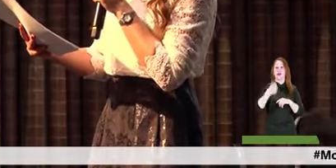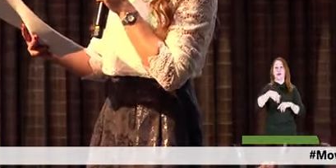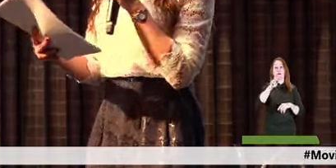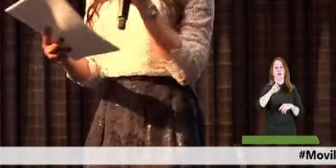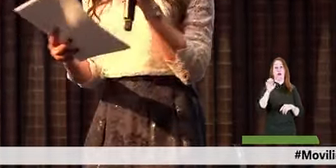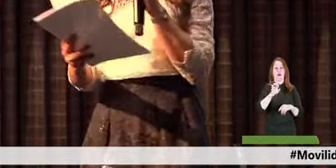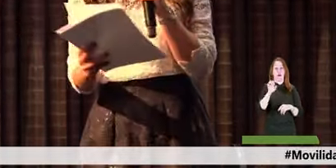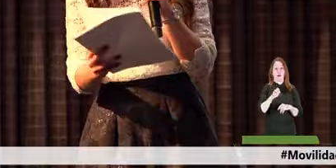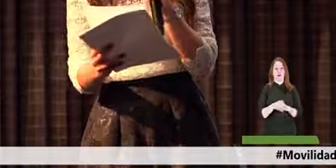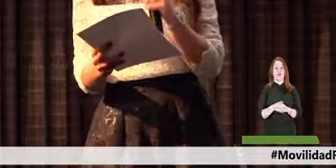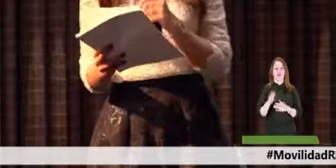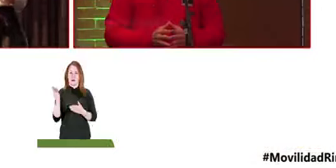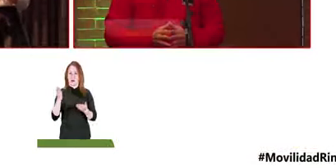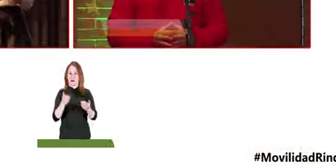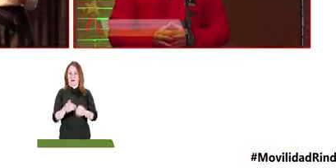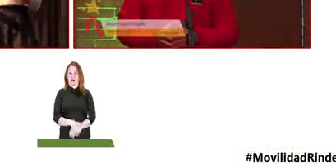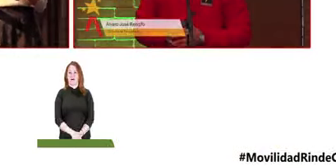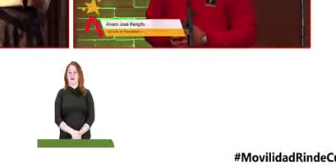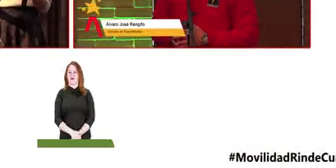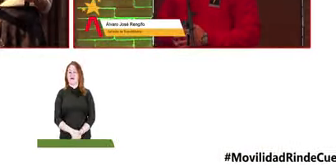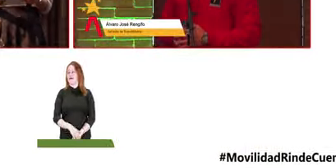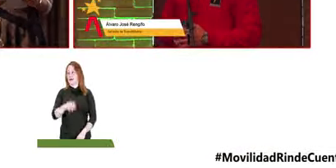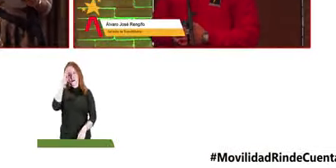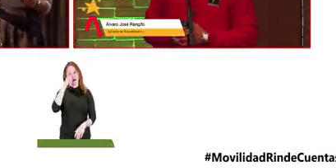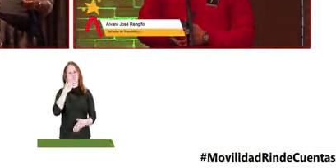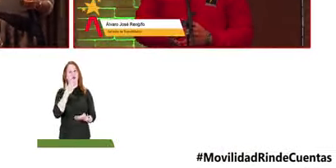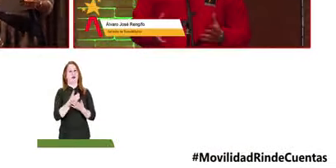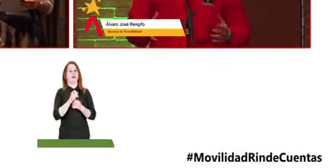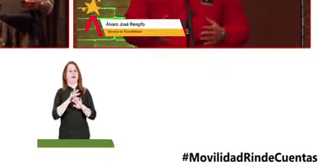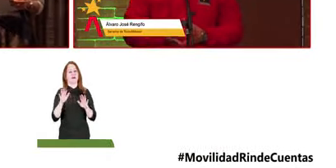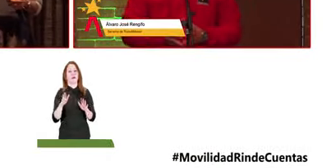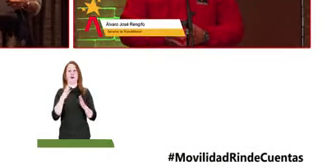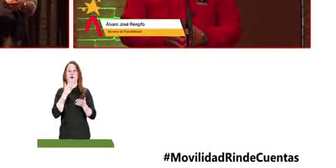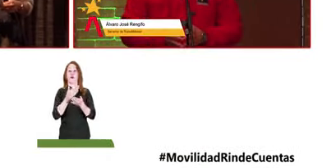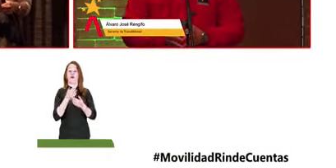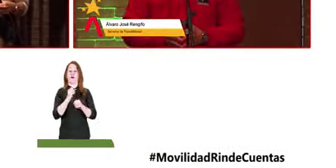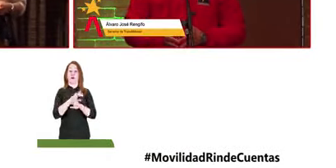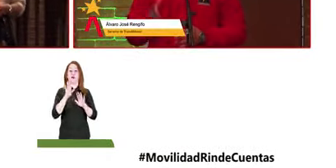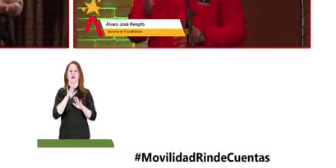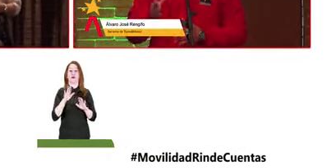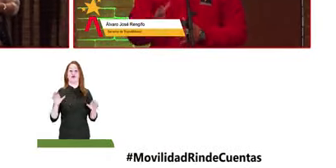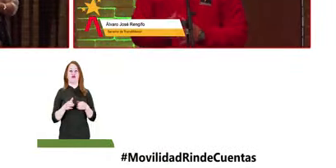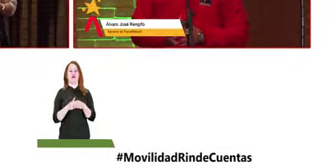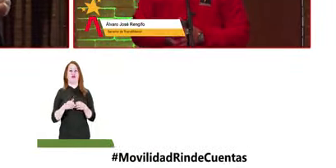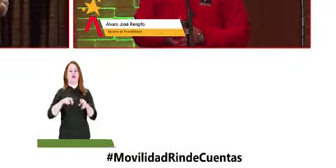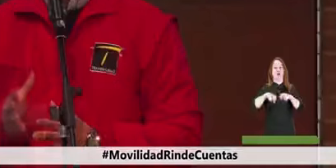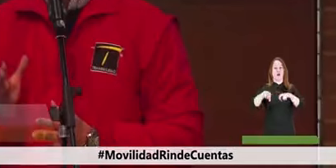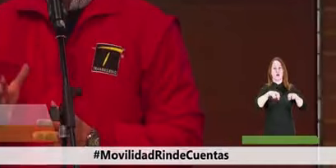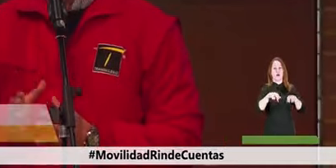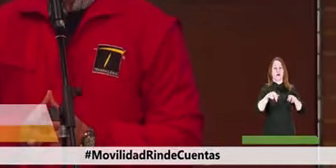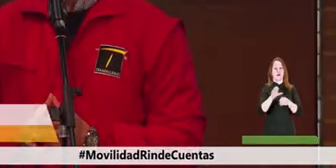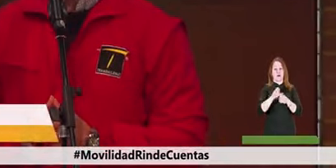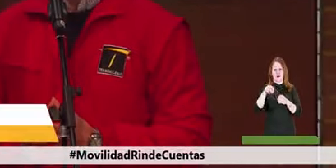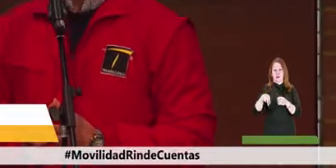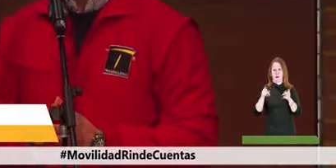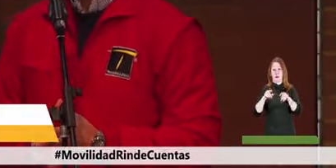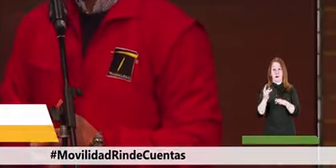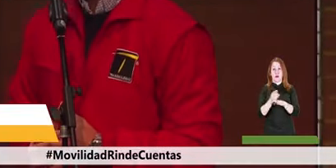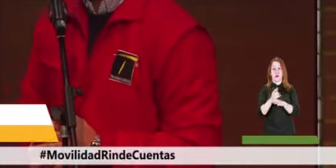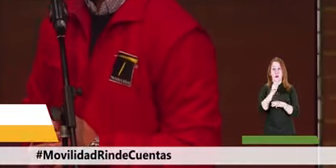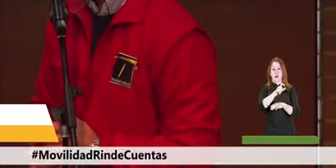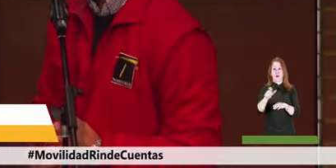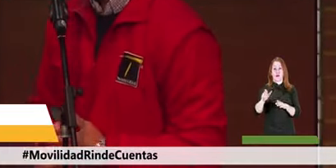enero. Bienvenido, Álvaro. Hola Adriana, buenos días al equipo del sector movilidad, a la ciudadanía y a los usuarios de transporte público